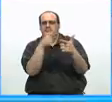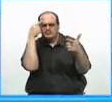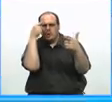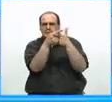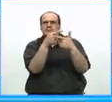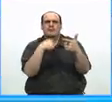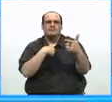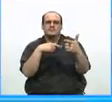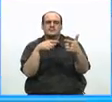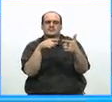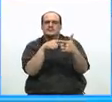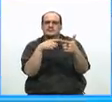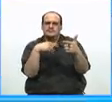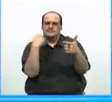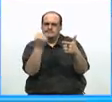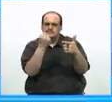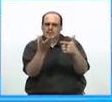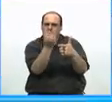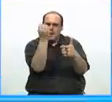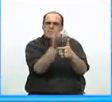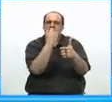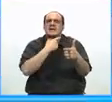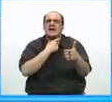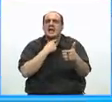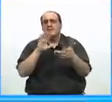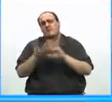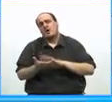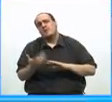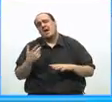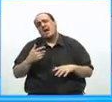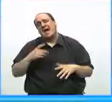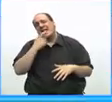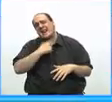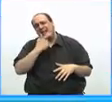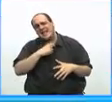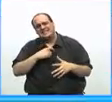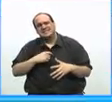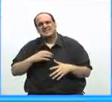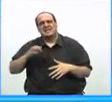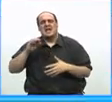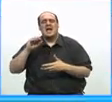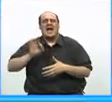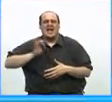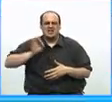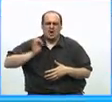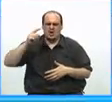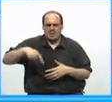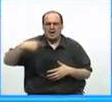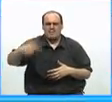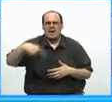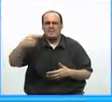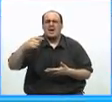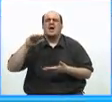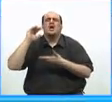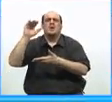de de bueno de que racin se acostumbra a jugar la Copa Libertadores todos los años de tener esa roz internacional que va a